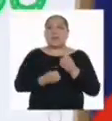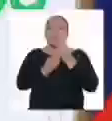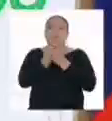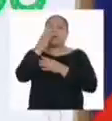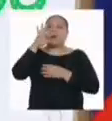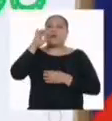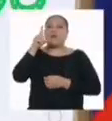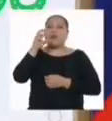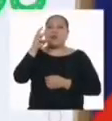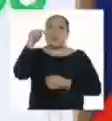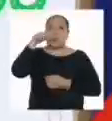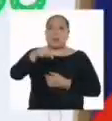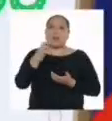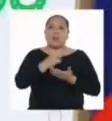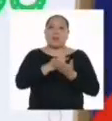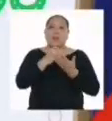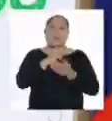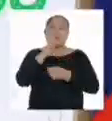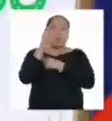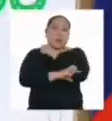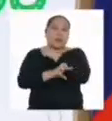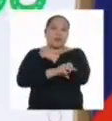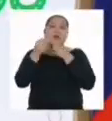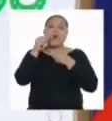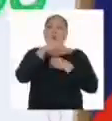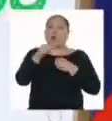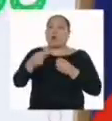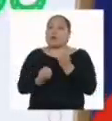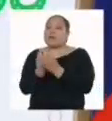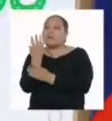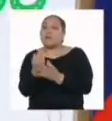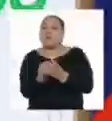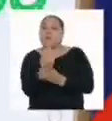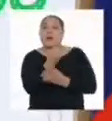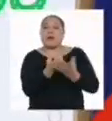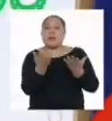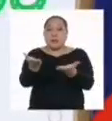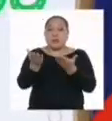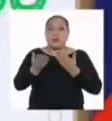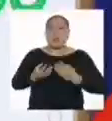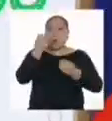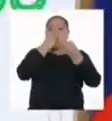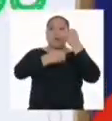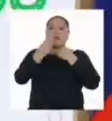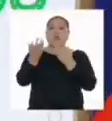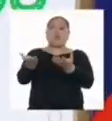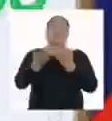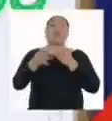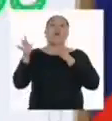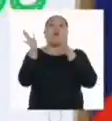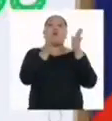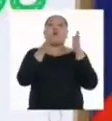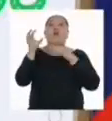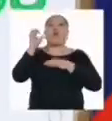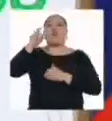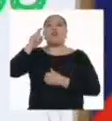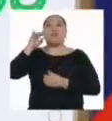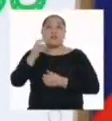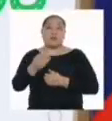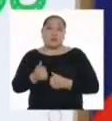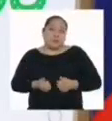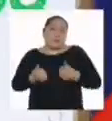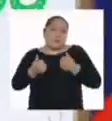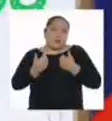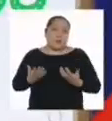país. ¿Y cómo es que son estas plantas las que nos proveen de alimentos y nos dan el oxígeno que necesitamos para vivir?